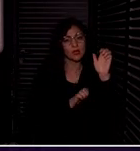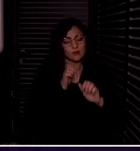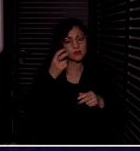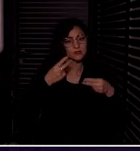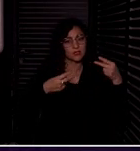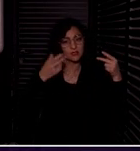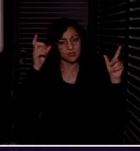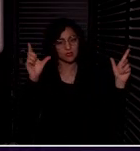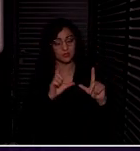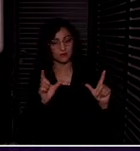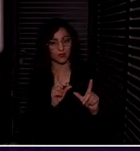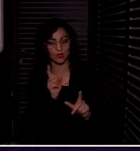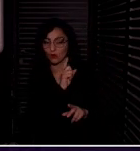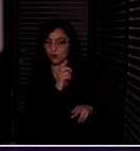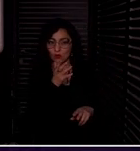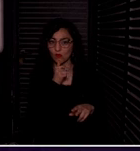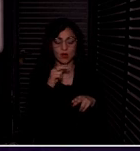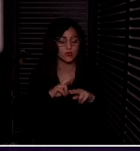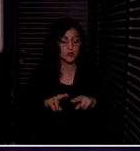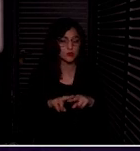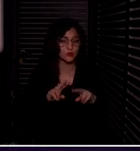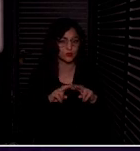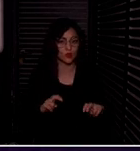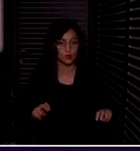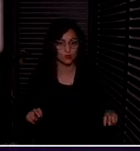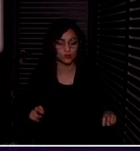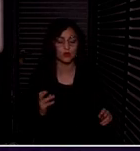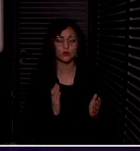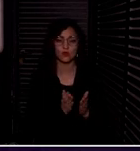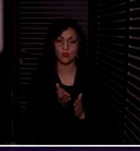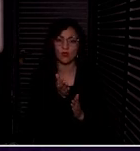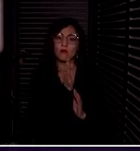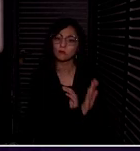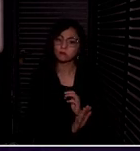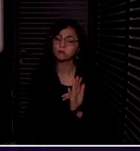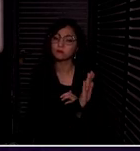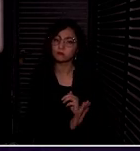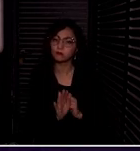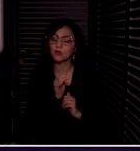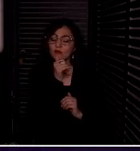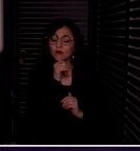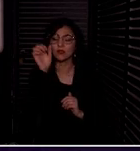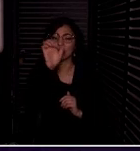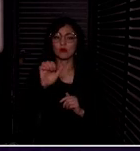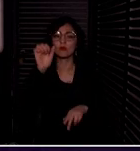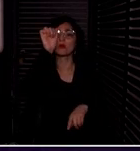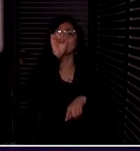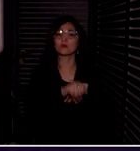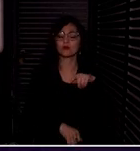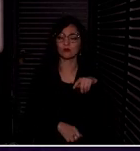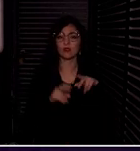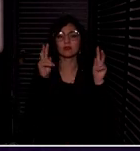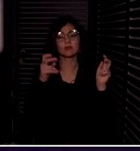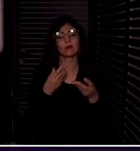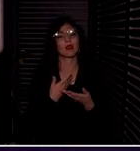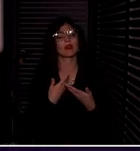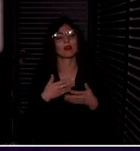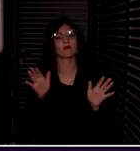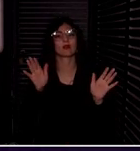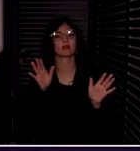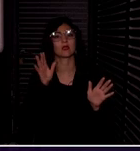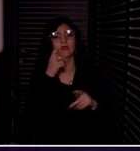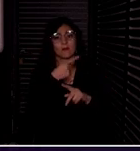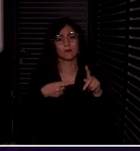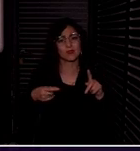que no se ha resuelto y que está en la agenda todavía sin resolver. Nosotros hemos aprobado en Europa un reglamento sobre libertad de medios y un